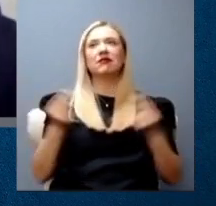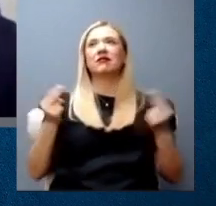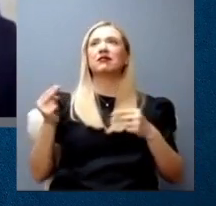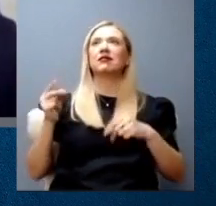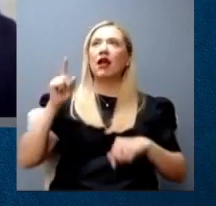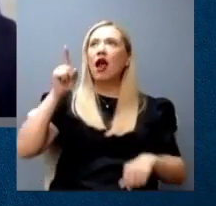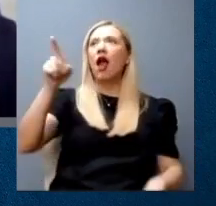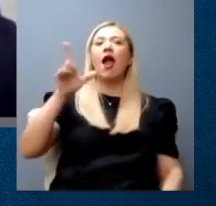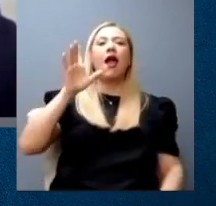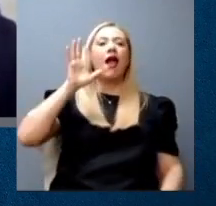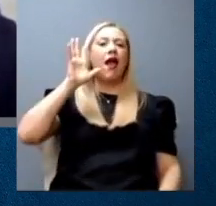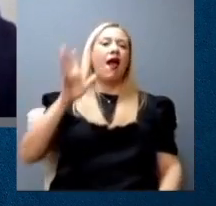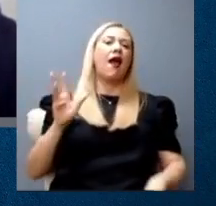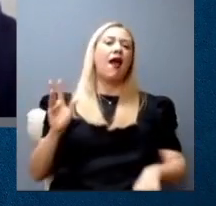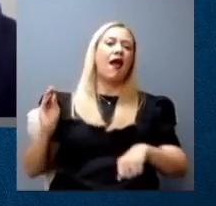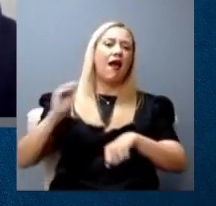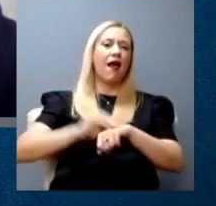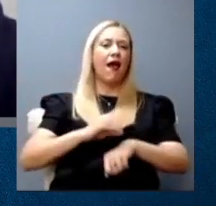para poder